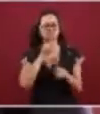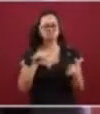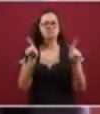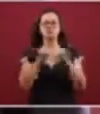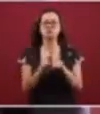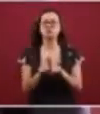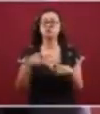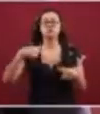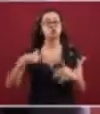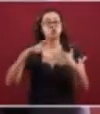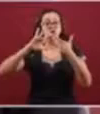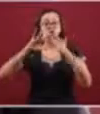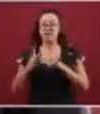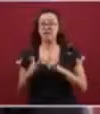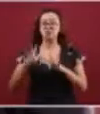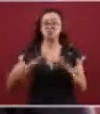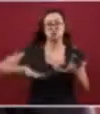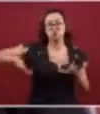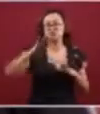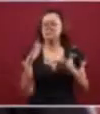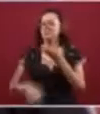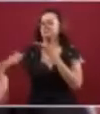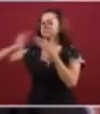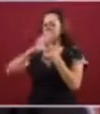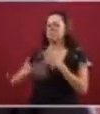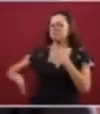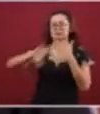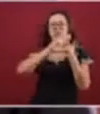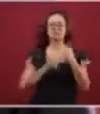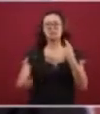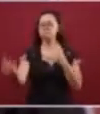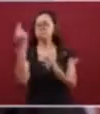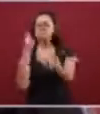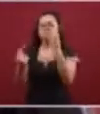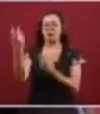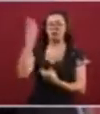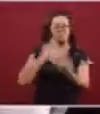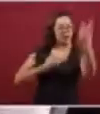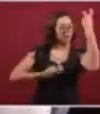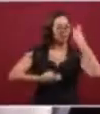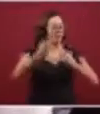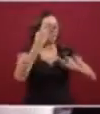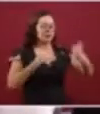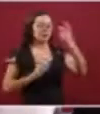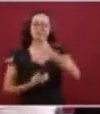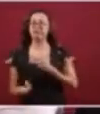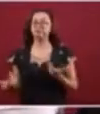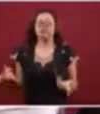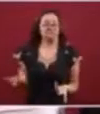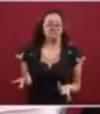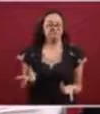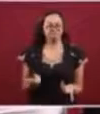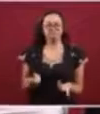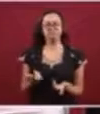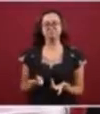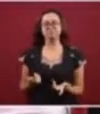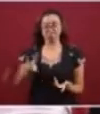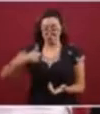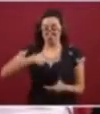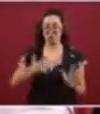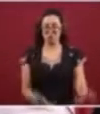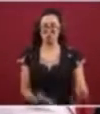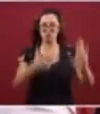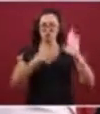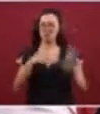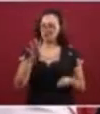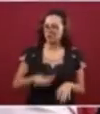sociales he recibido todo tipo de amenazas, de insultos, de ofensas. Por eso decía que el camino que uno toma con compromiso